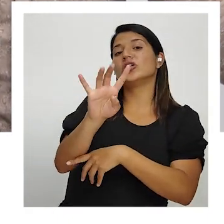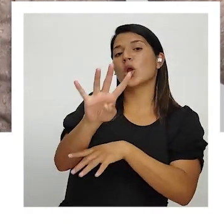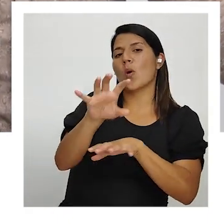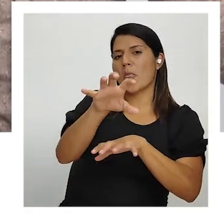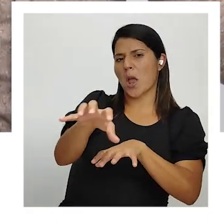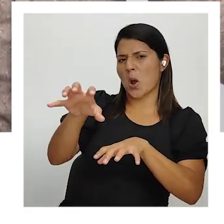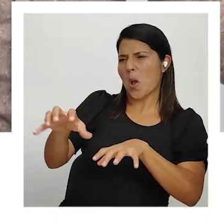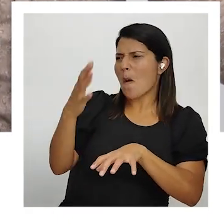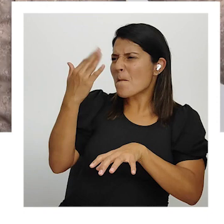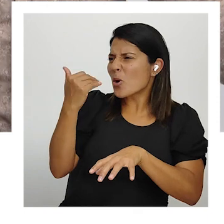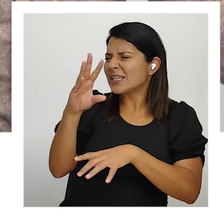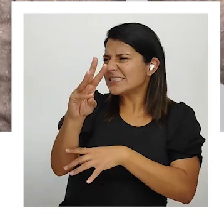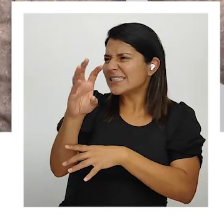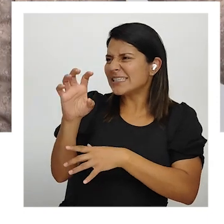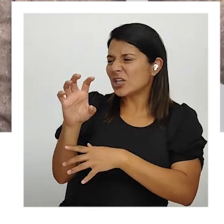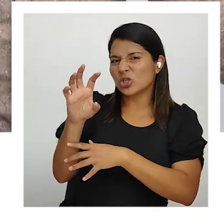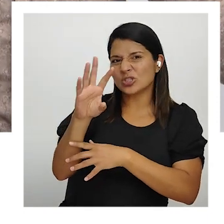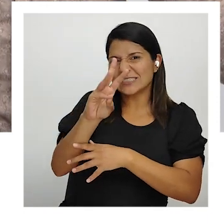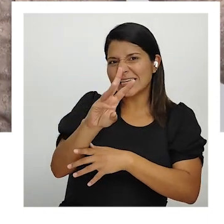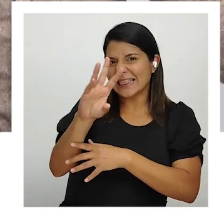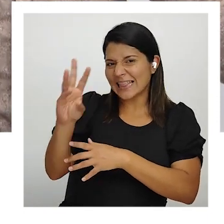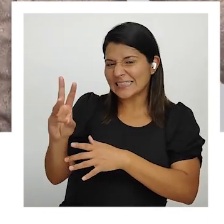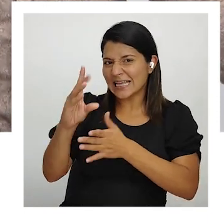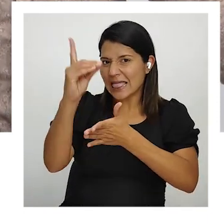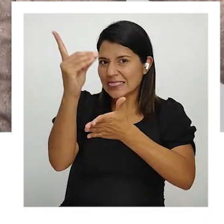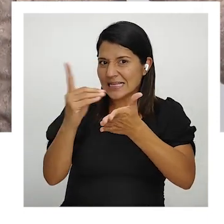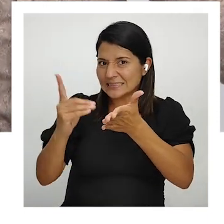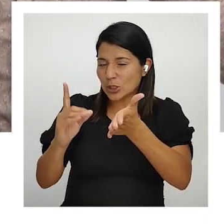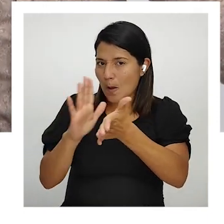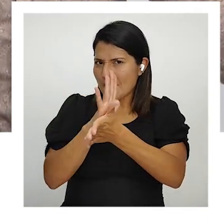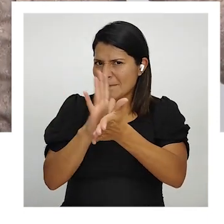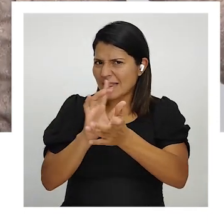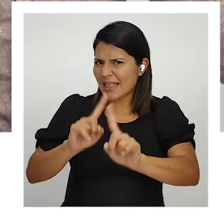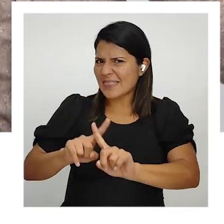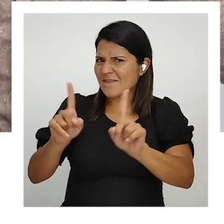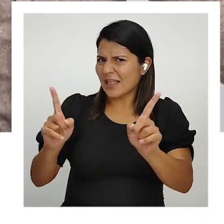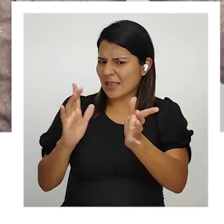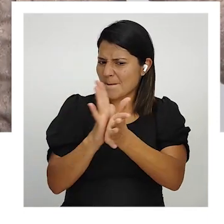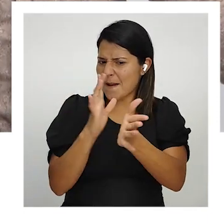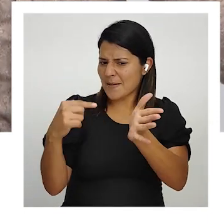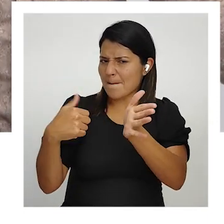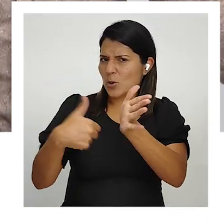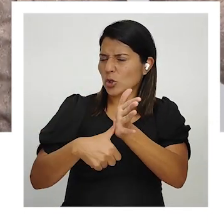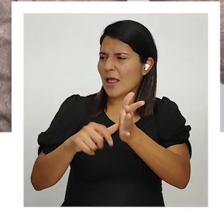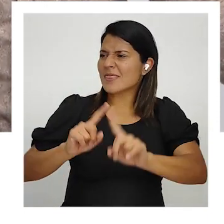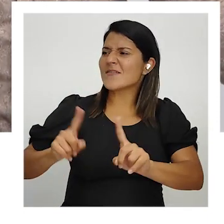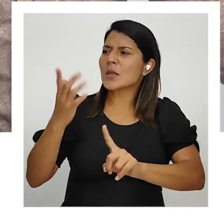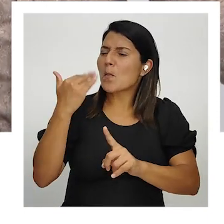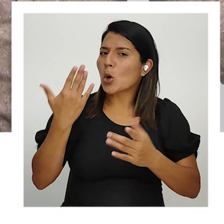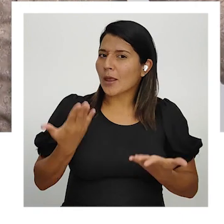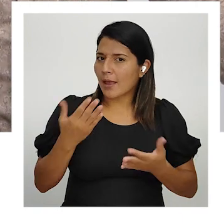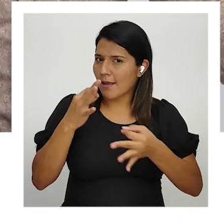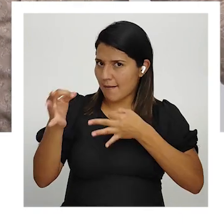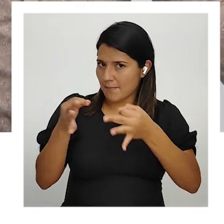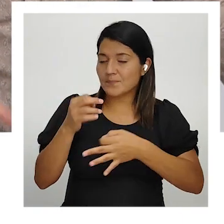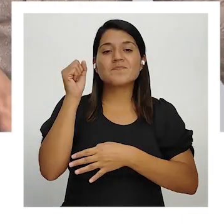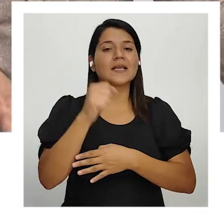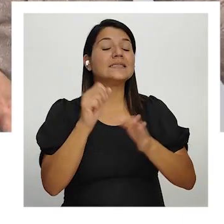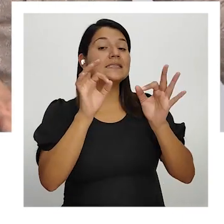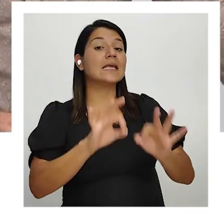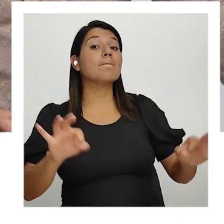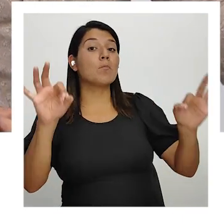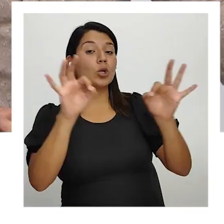660 diseños de papeletas diferentes. Eso es muy importante, porque hay cantones en los que se van a votar con